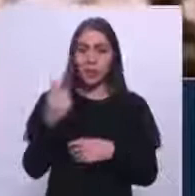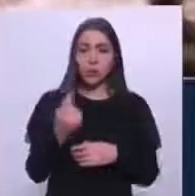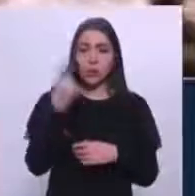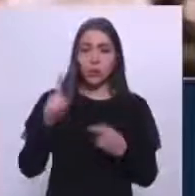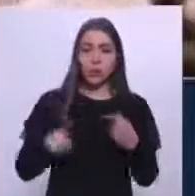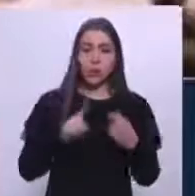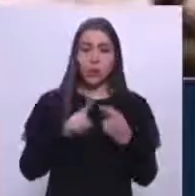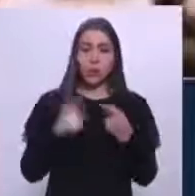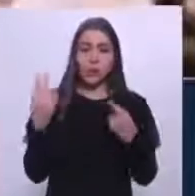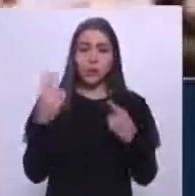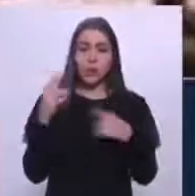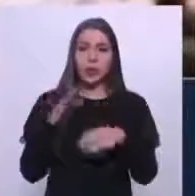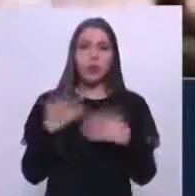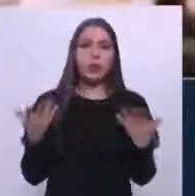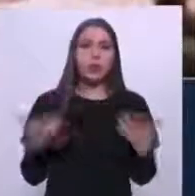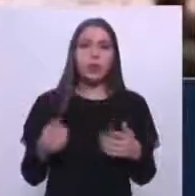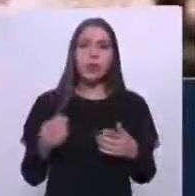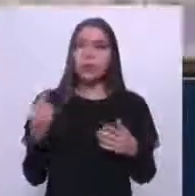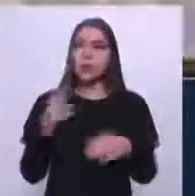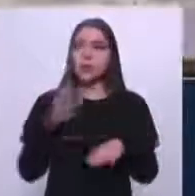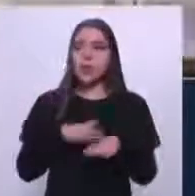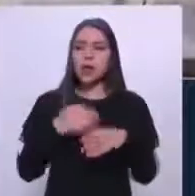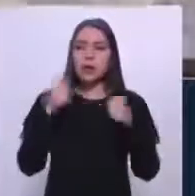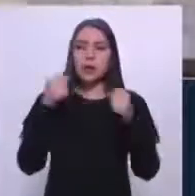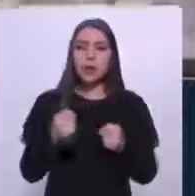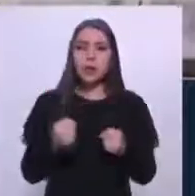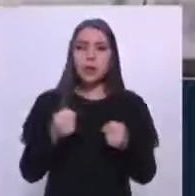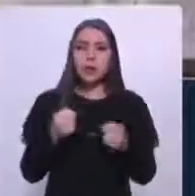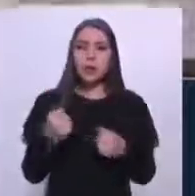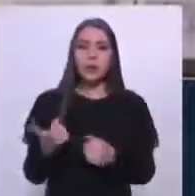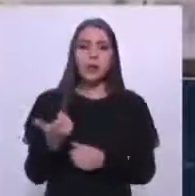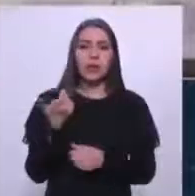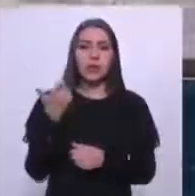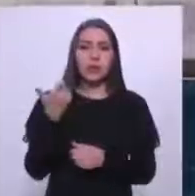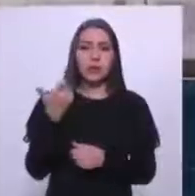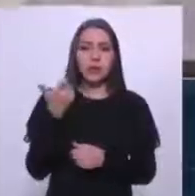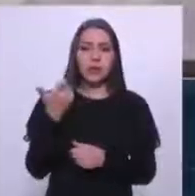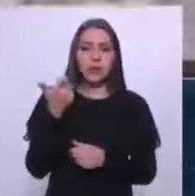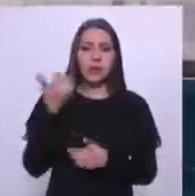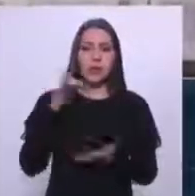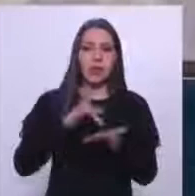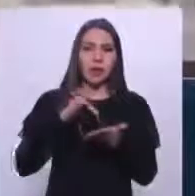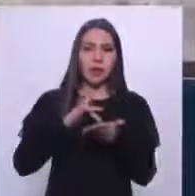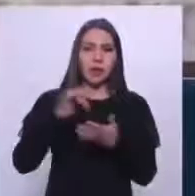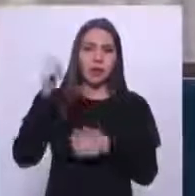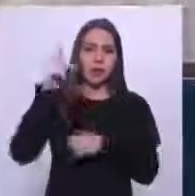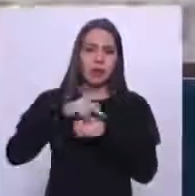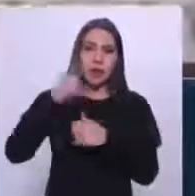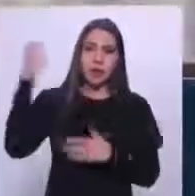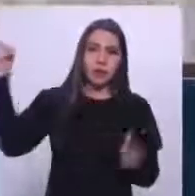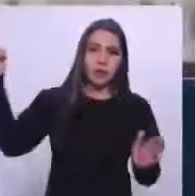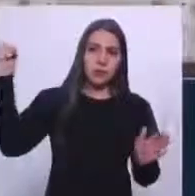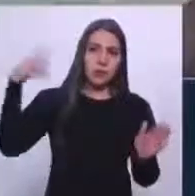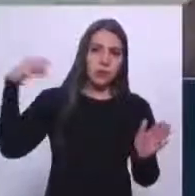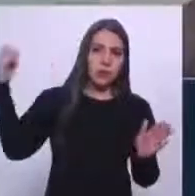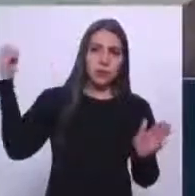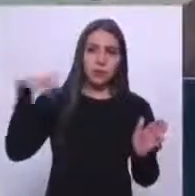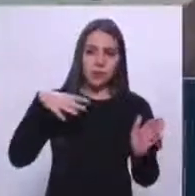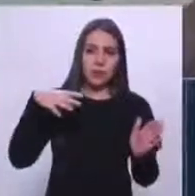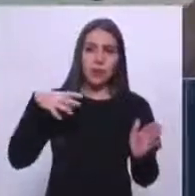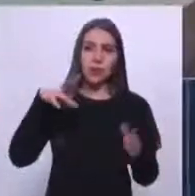tener seguridad en que no se contamine las remesas, no se contamine lo que recibe el Banco de